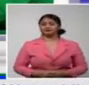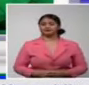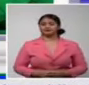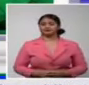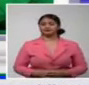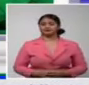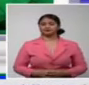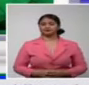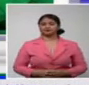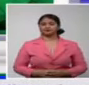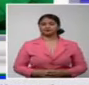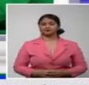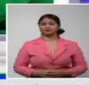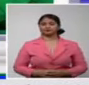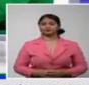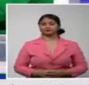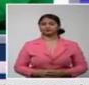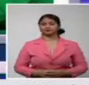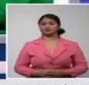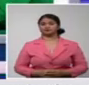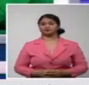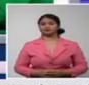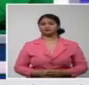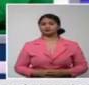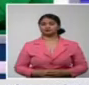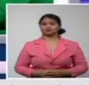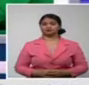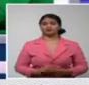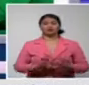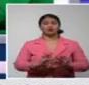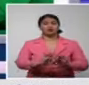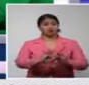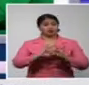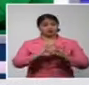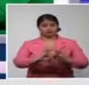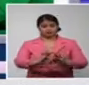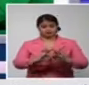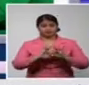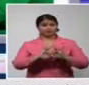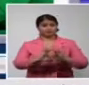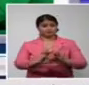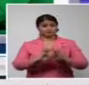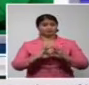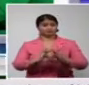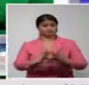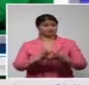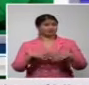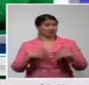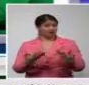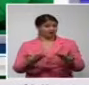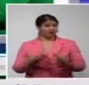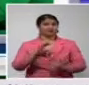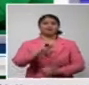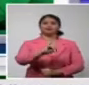En salas de terapia intensiva todavía una cifra elevada, 66 pacientes